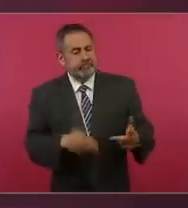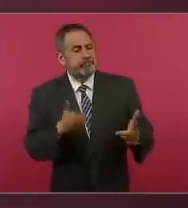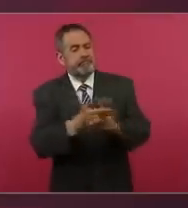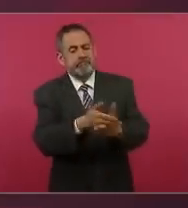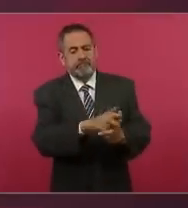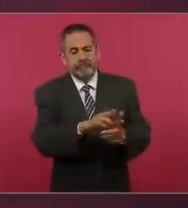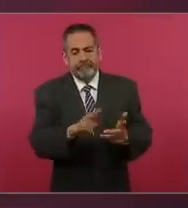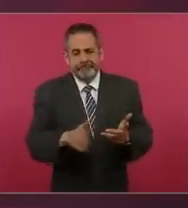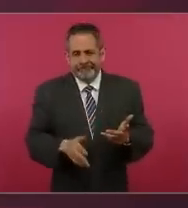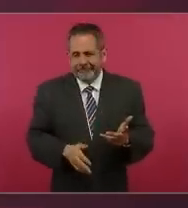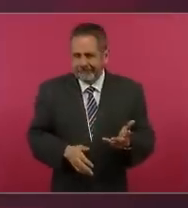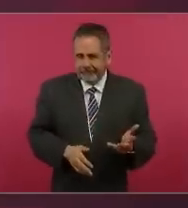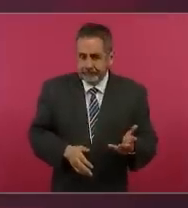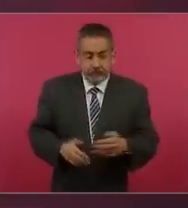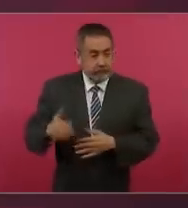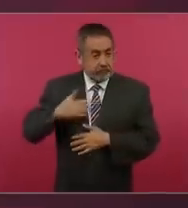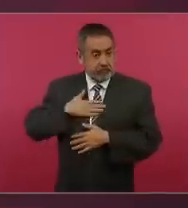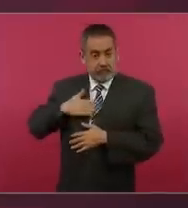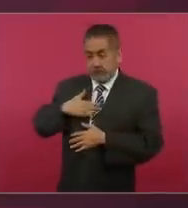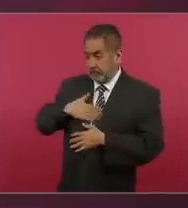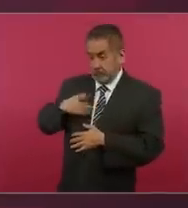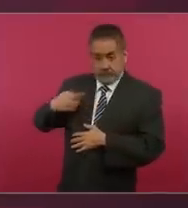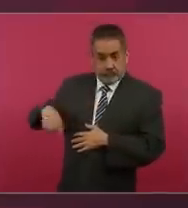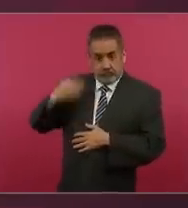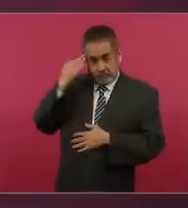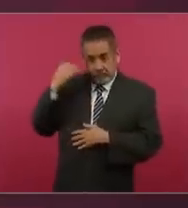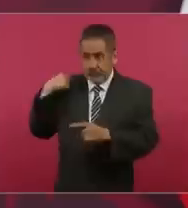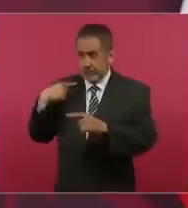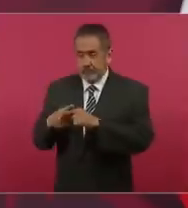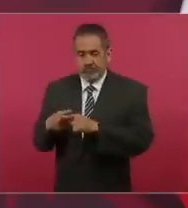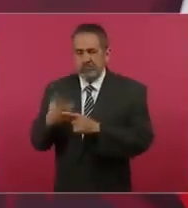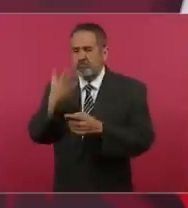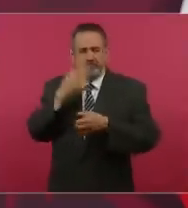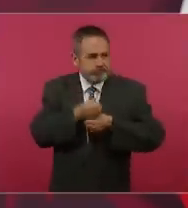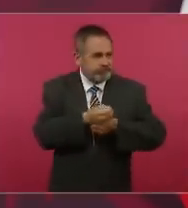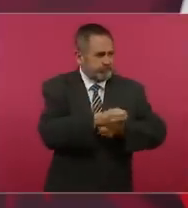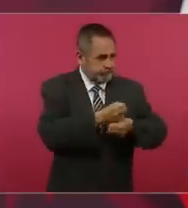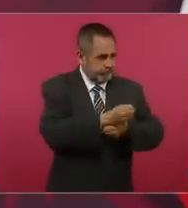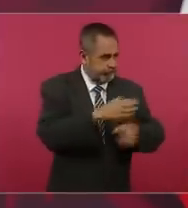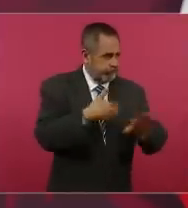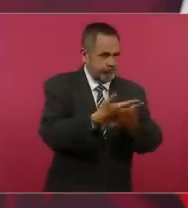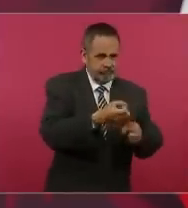en el tiempo que llevamos nosotros no ha habido represión